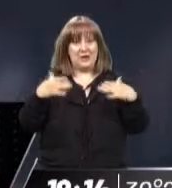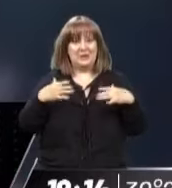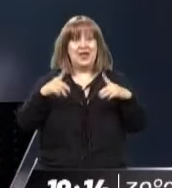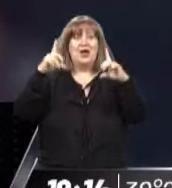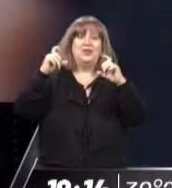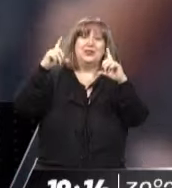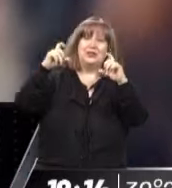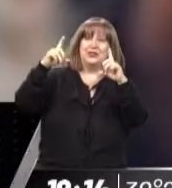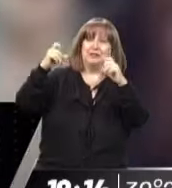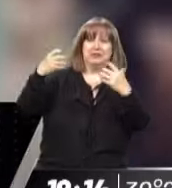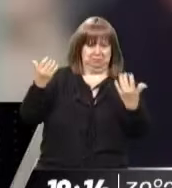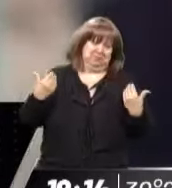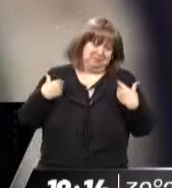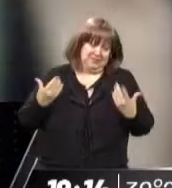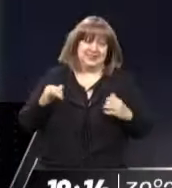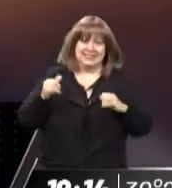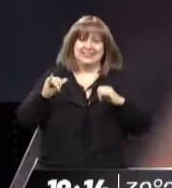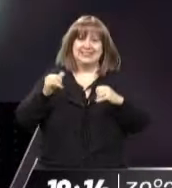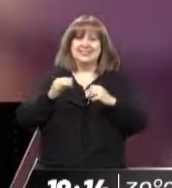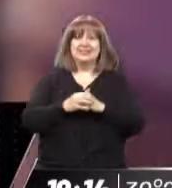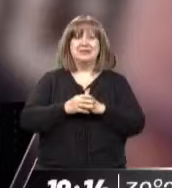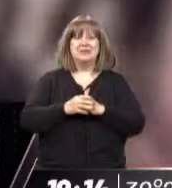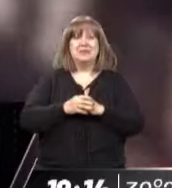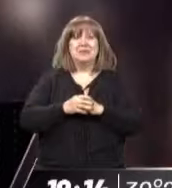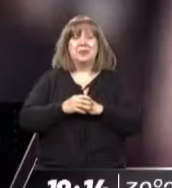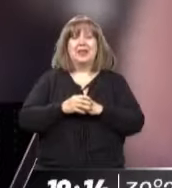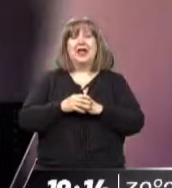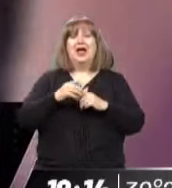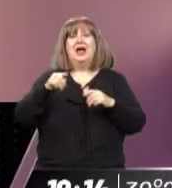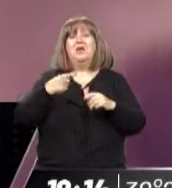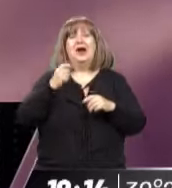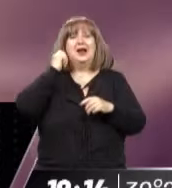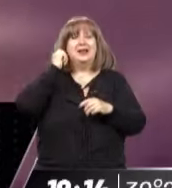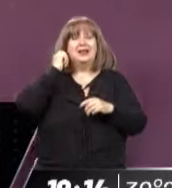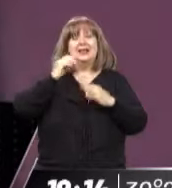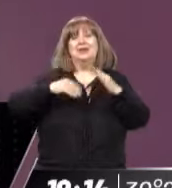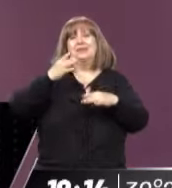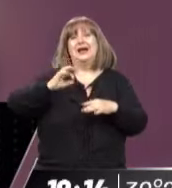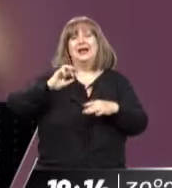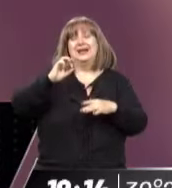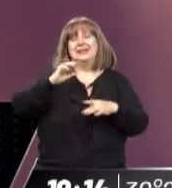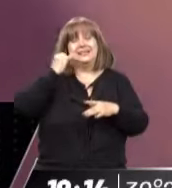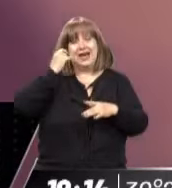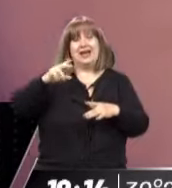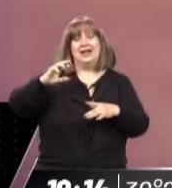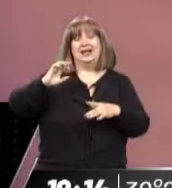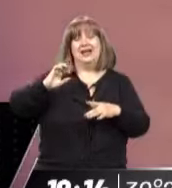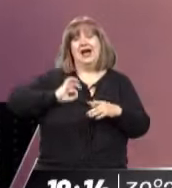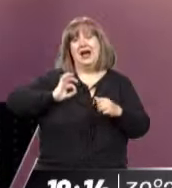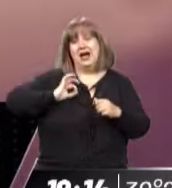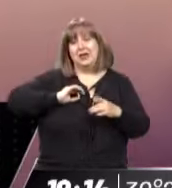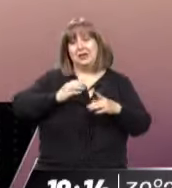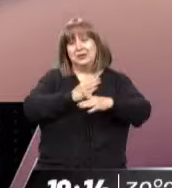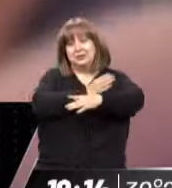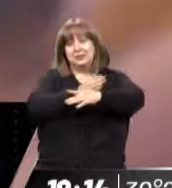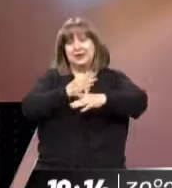fotos a todos los que solicitaban. Después de 36 años, Scaloni consigue para la Argentina el título de